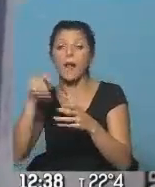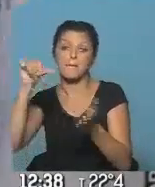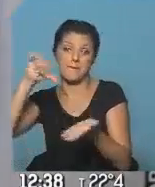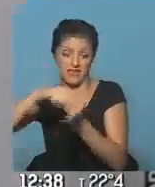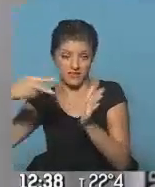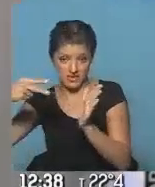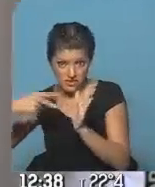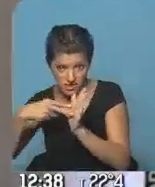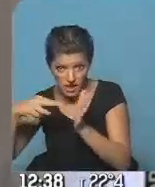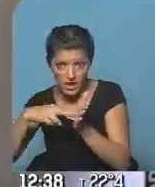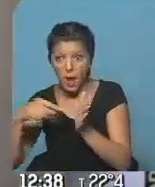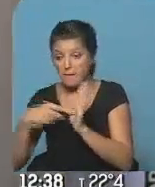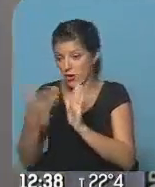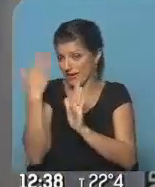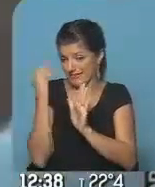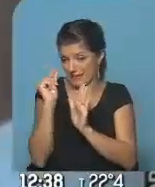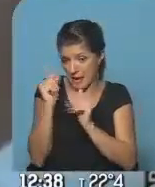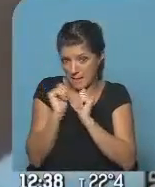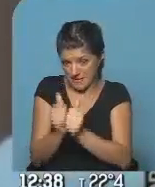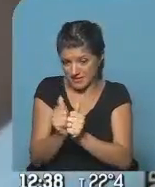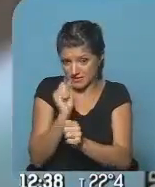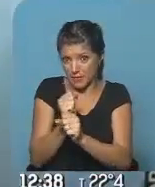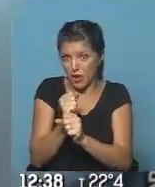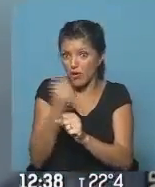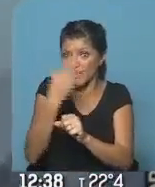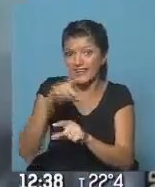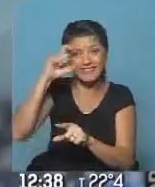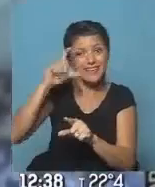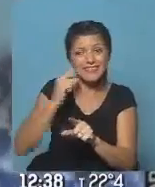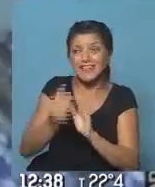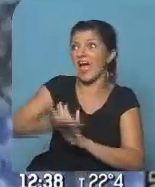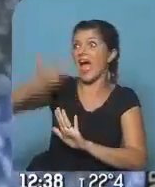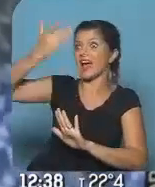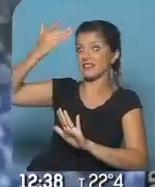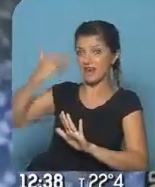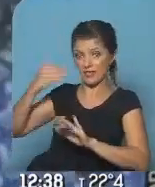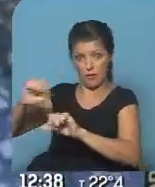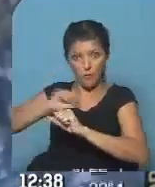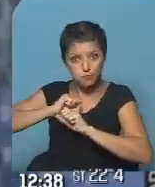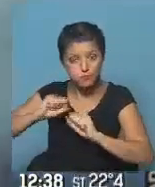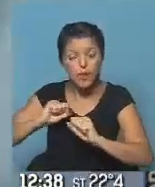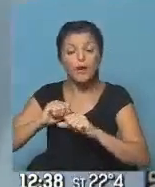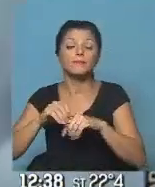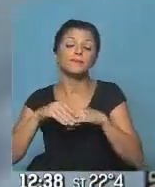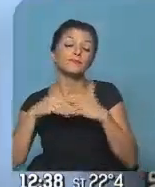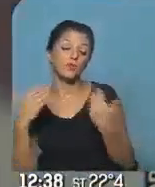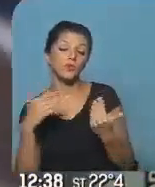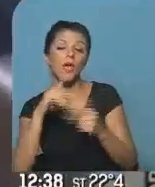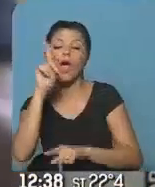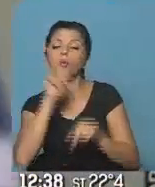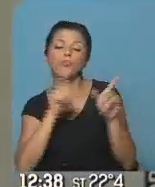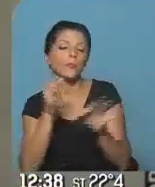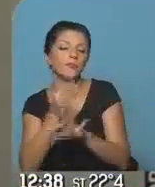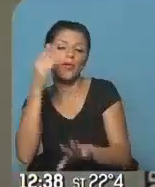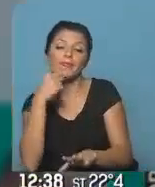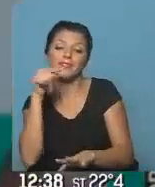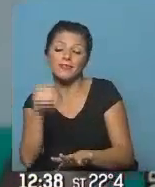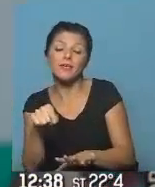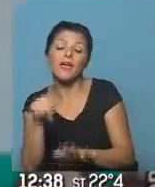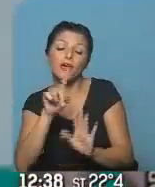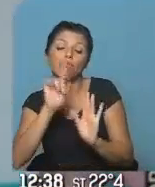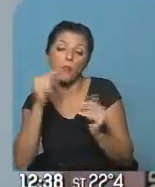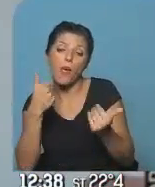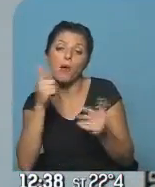a pesar de que ya transcurrieron más de 10 días desde el incidente, lo cual, según especialistas, podría haber permitido